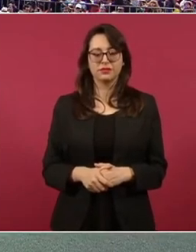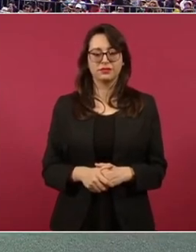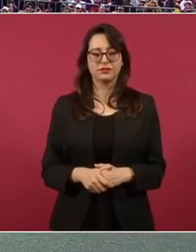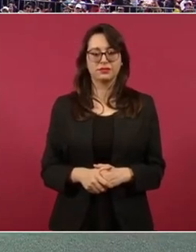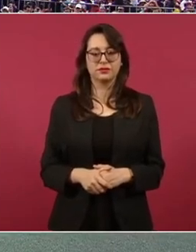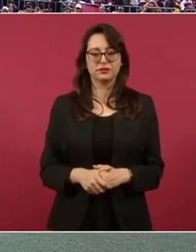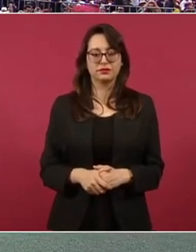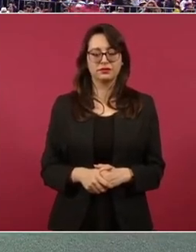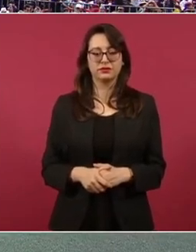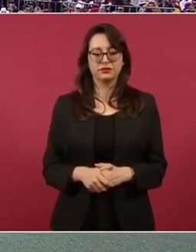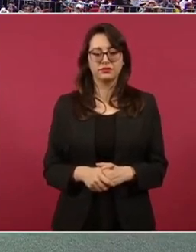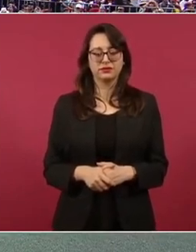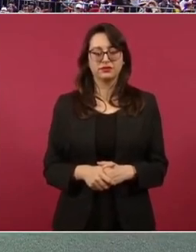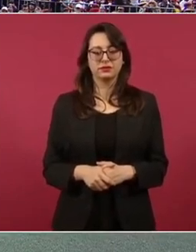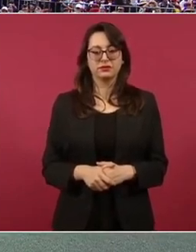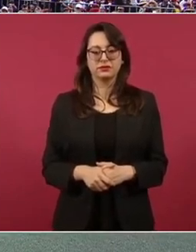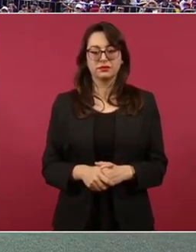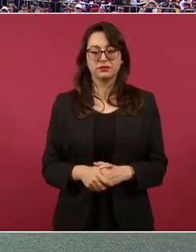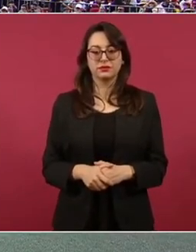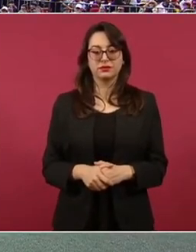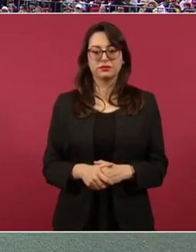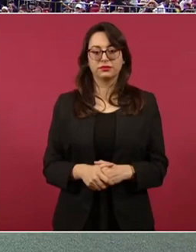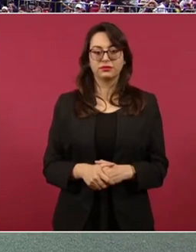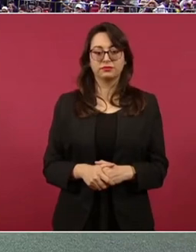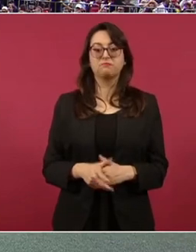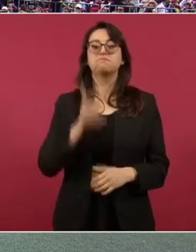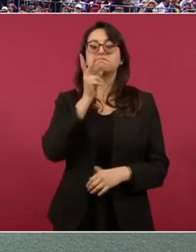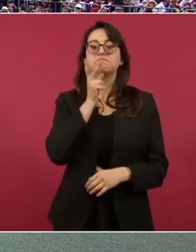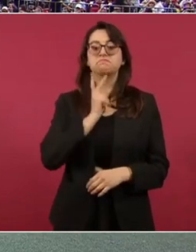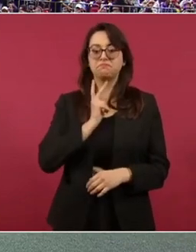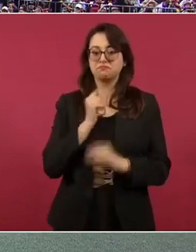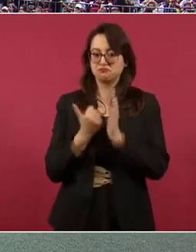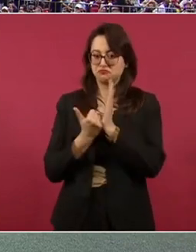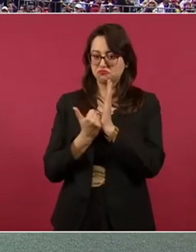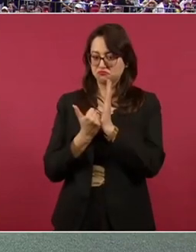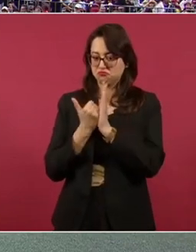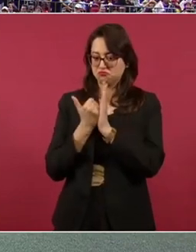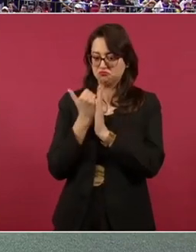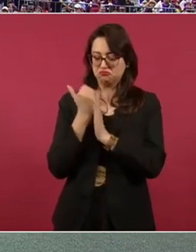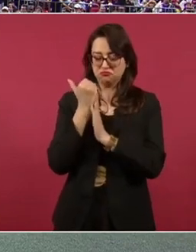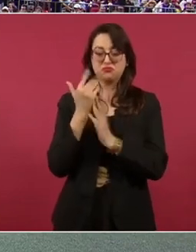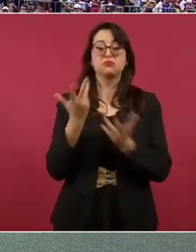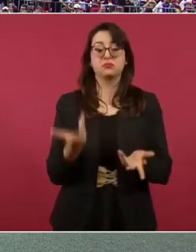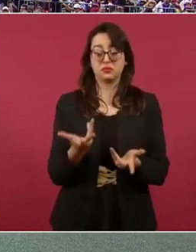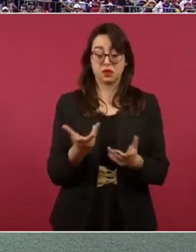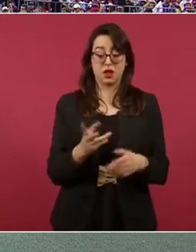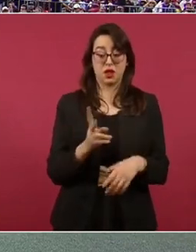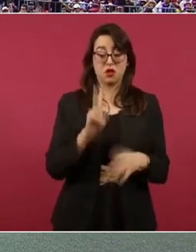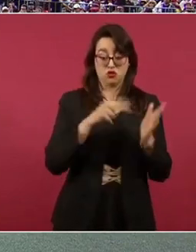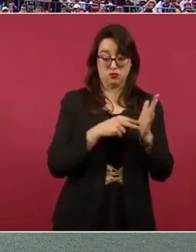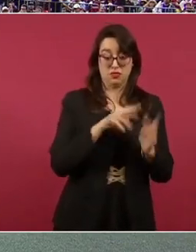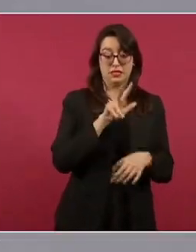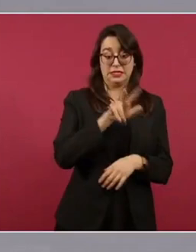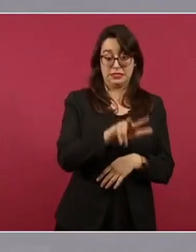logramos incrementar la producción de petróleo de un millón setecientos mil barriles